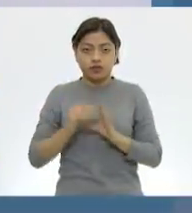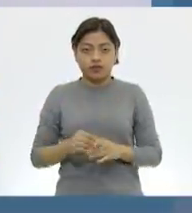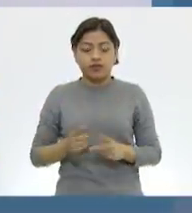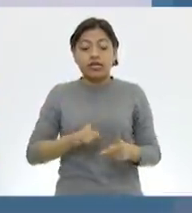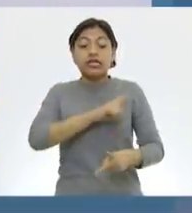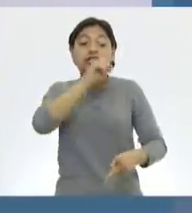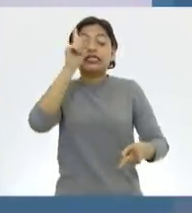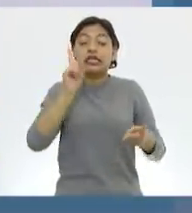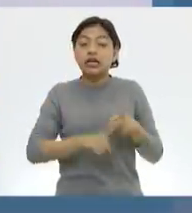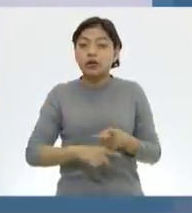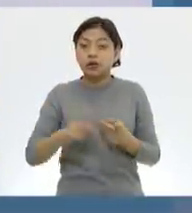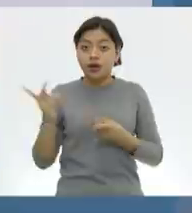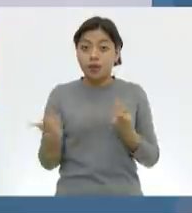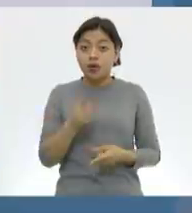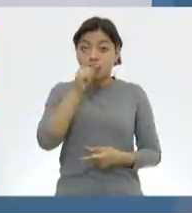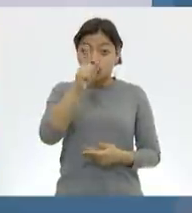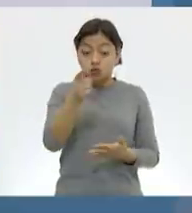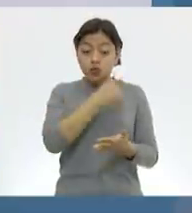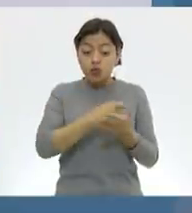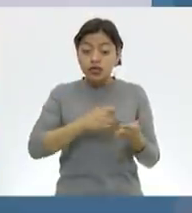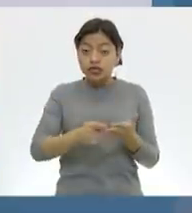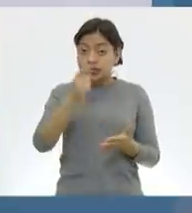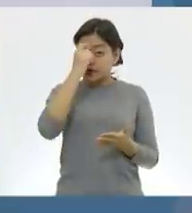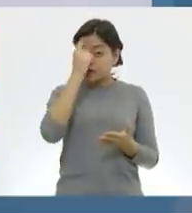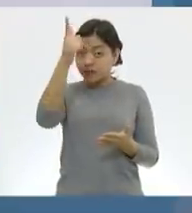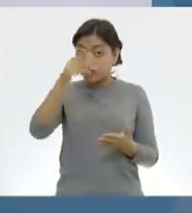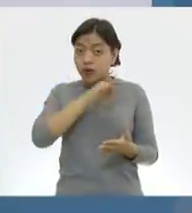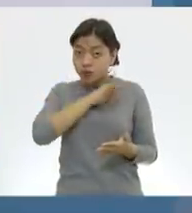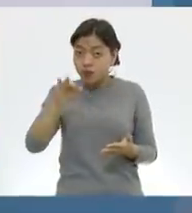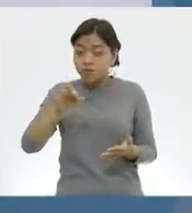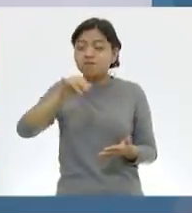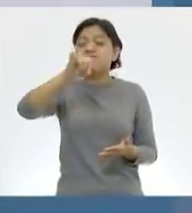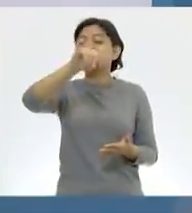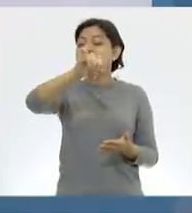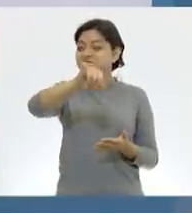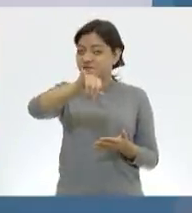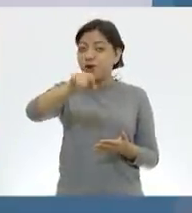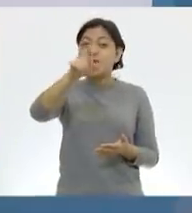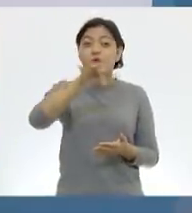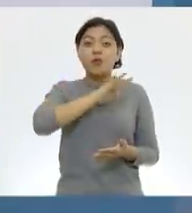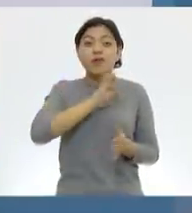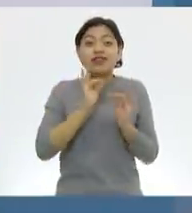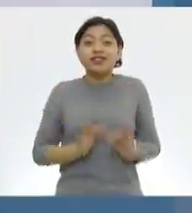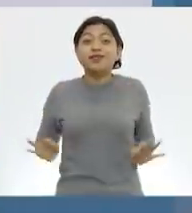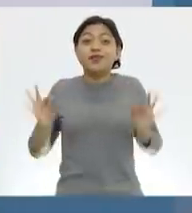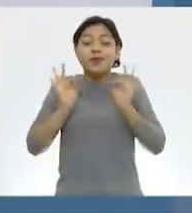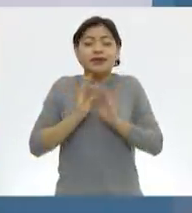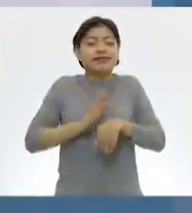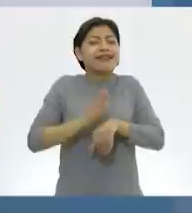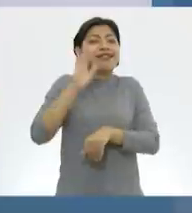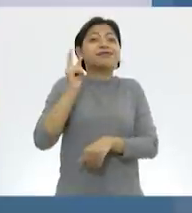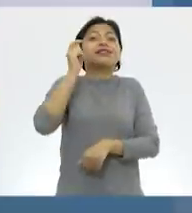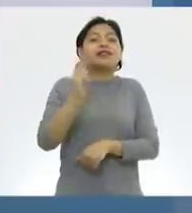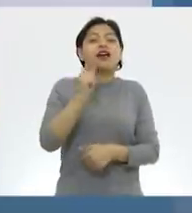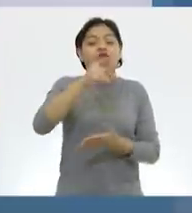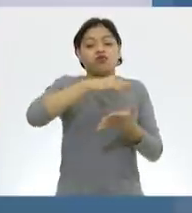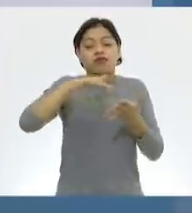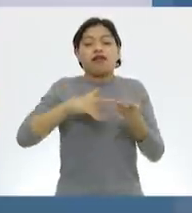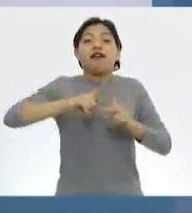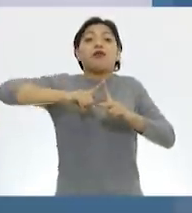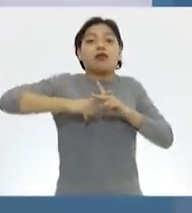pregunta, claro que podemos convertirnos en escritores. Lo más importante es que te decidas a leer y sobre todo a